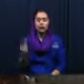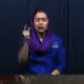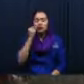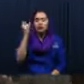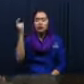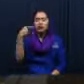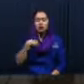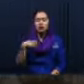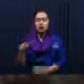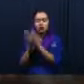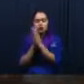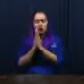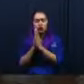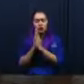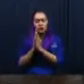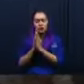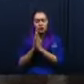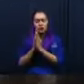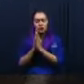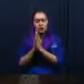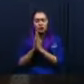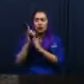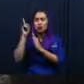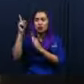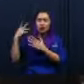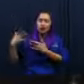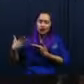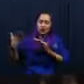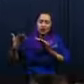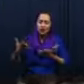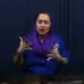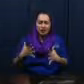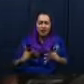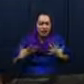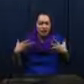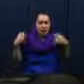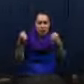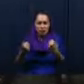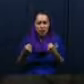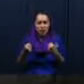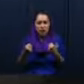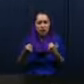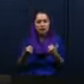Señor, yo te ruego que traigas la fuerza coach